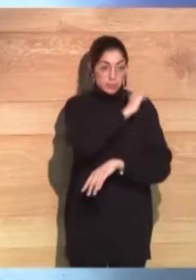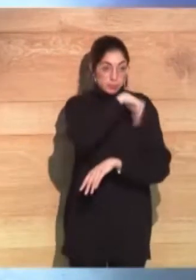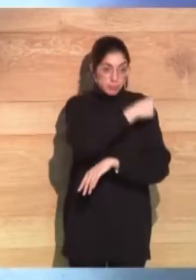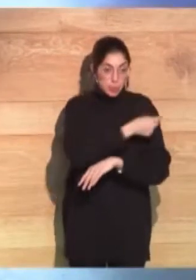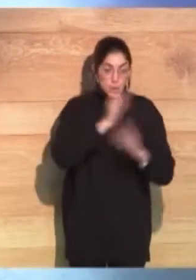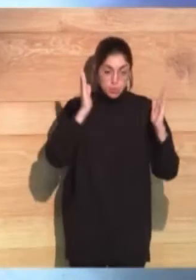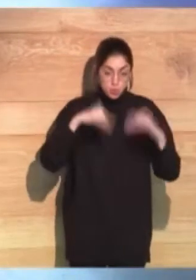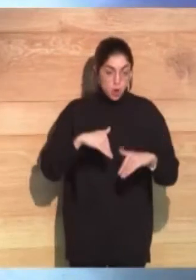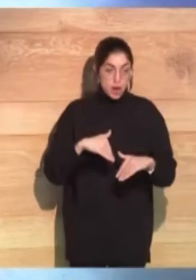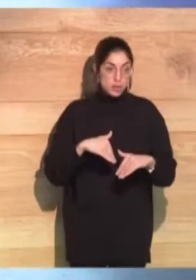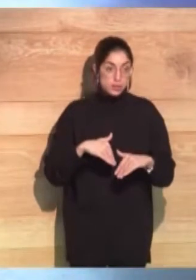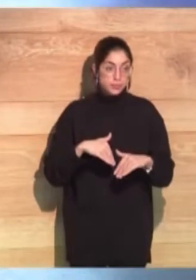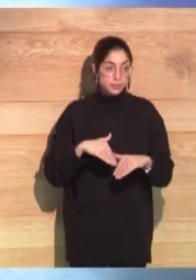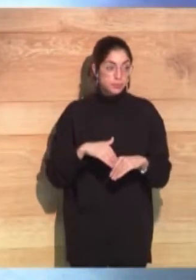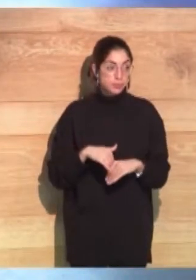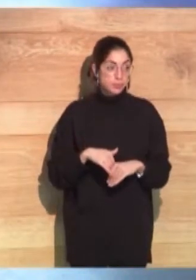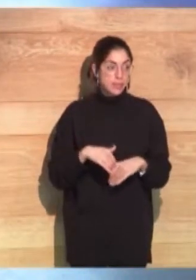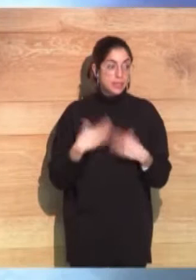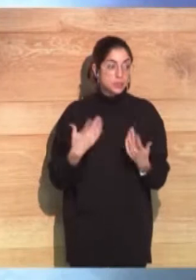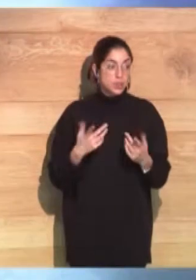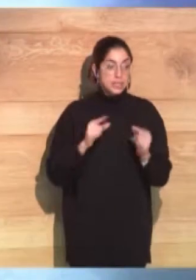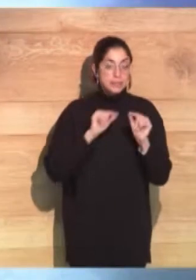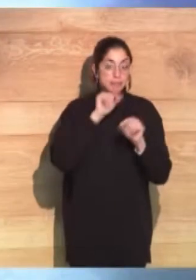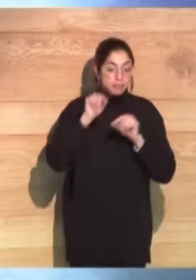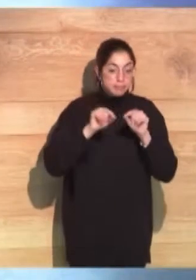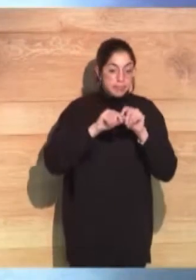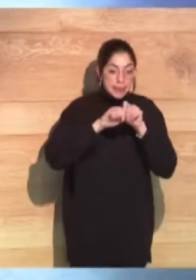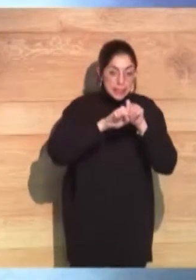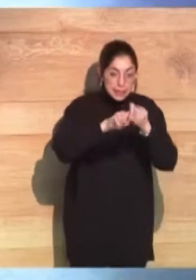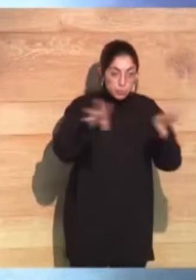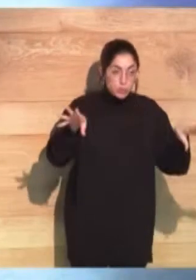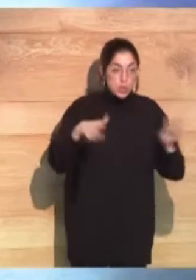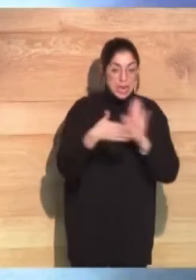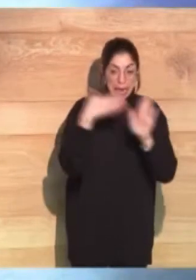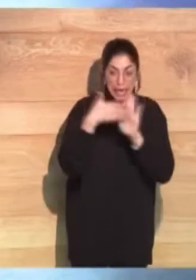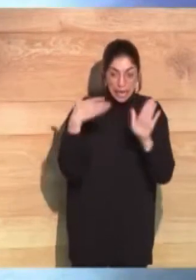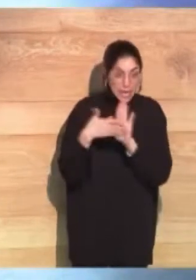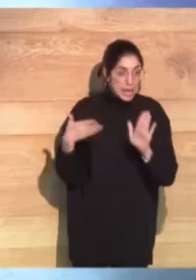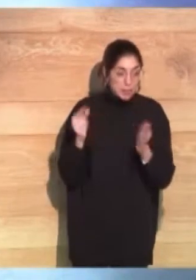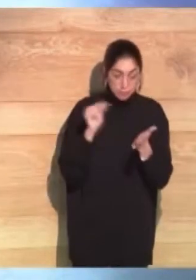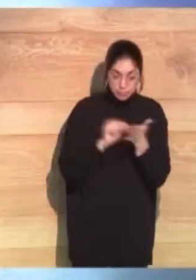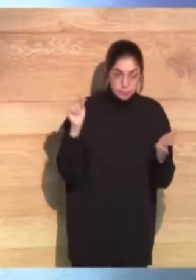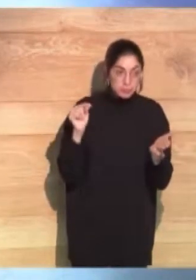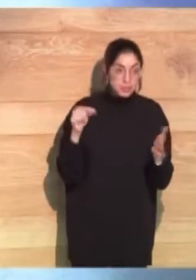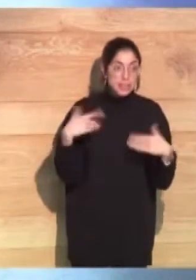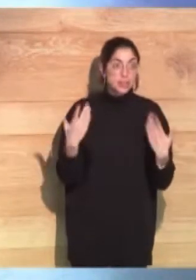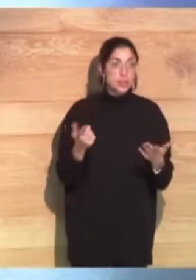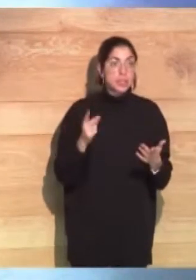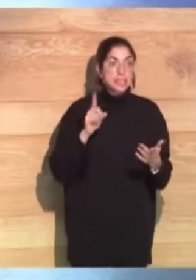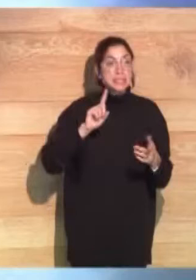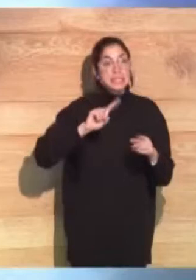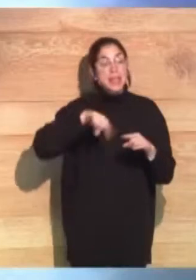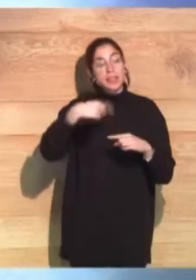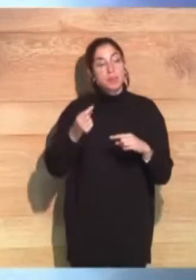Y la difusión ha sido tan rápida, y luego han surgido las distintas